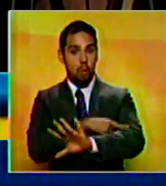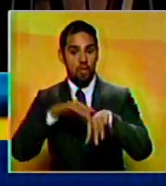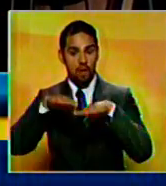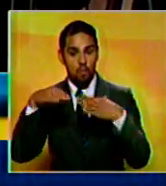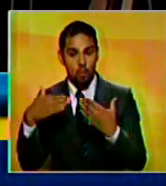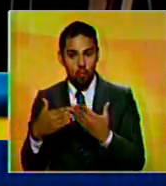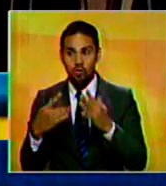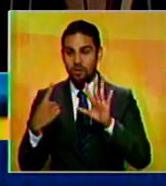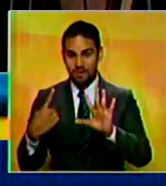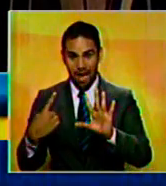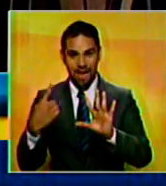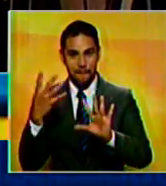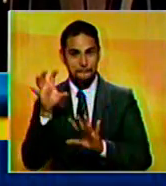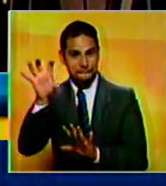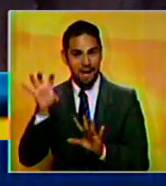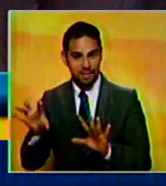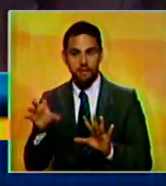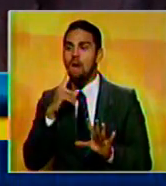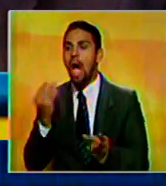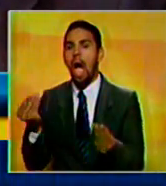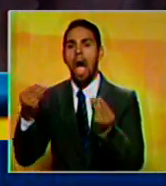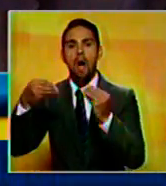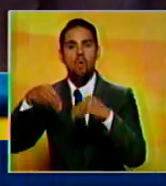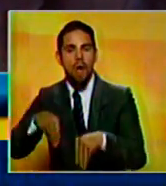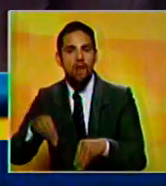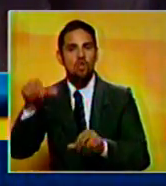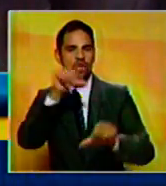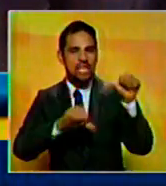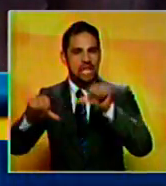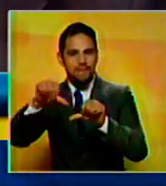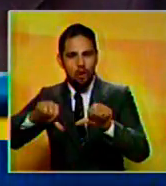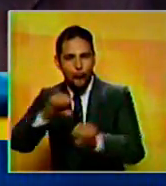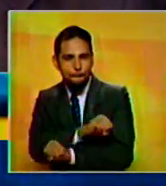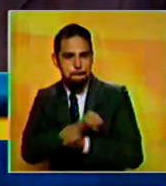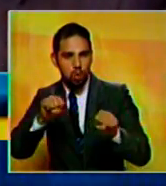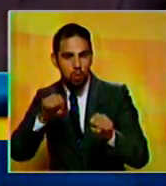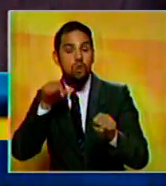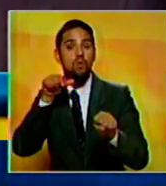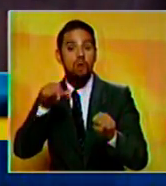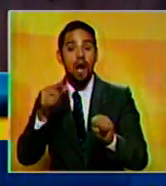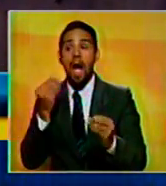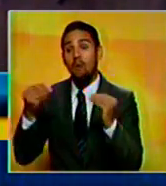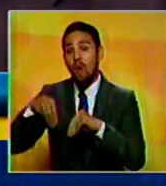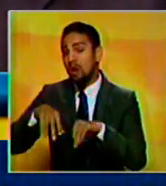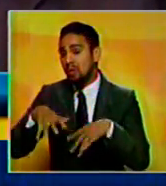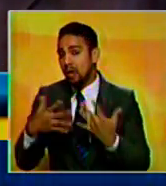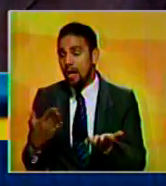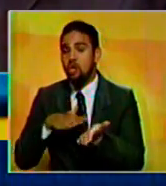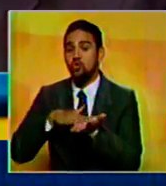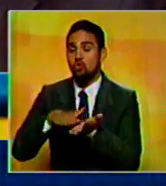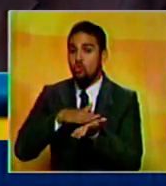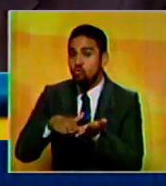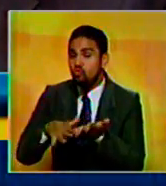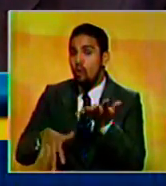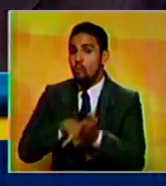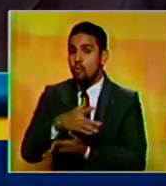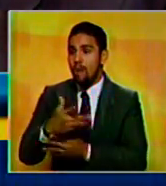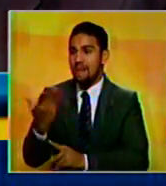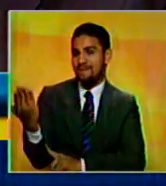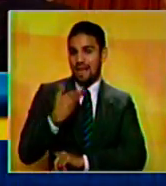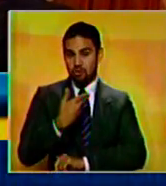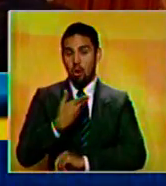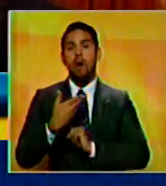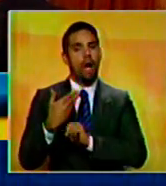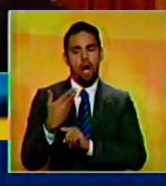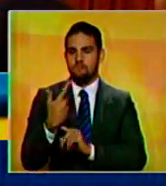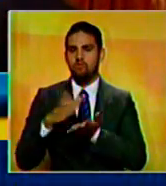han llegado a un acuerdo nuclear con Irán en los temas clave. El esbozo del acuerdo supone resolver la cuestión de las sanciones. Se